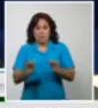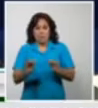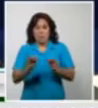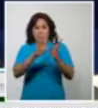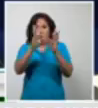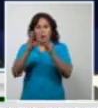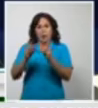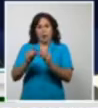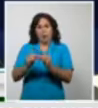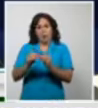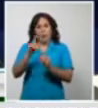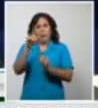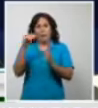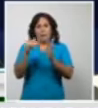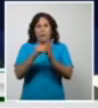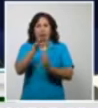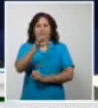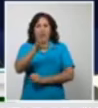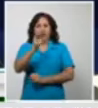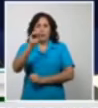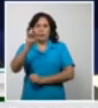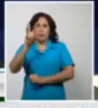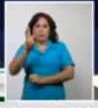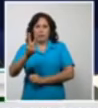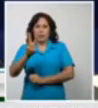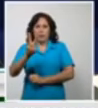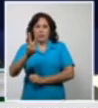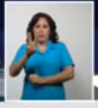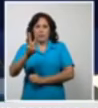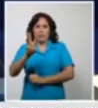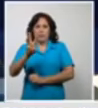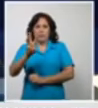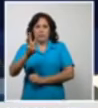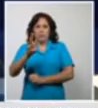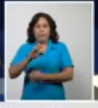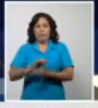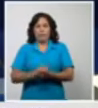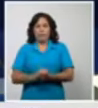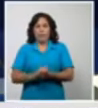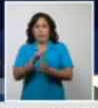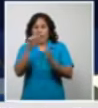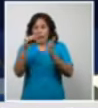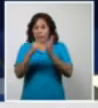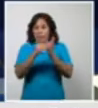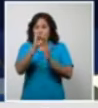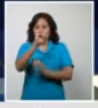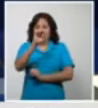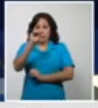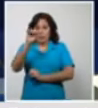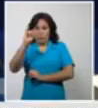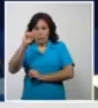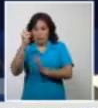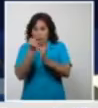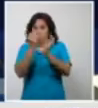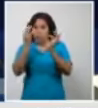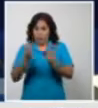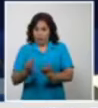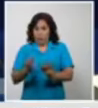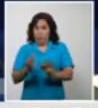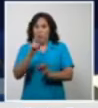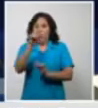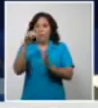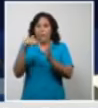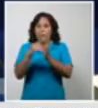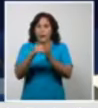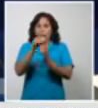ya 1.503 de los 1.706 confirmados,